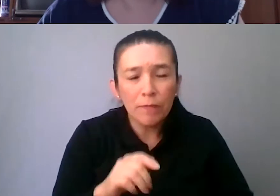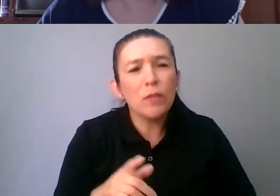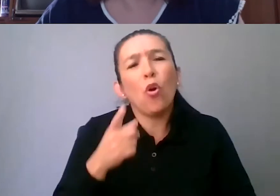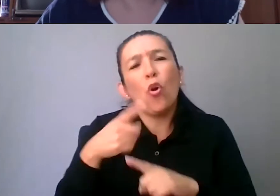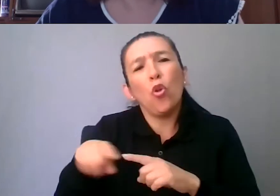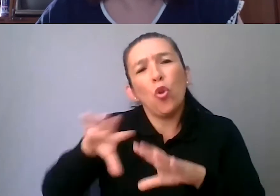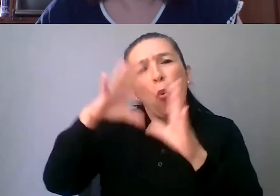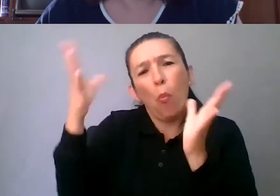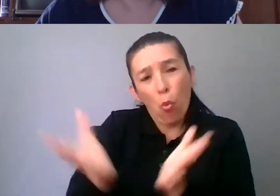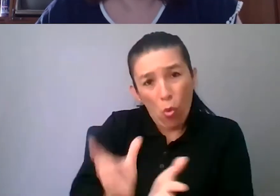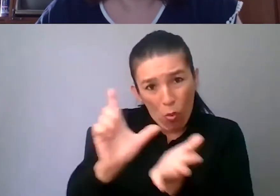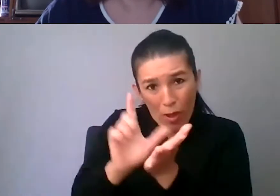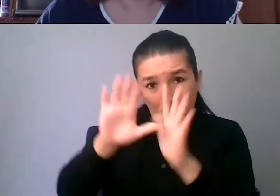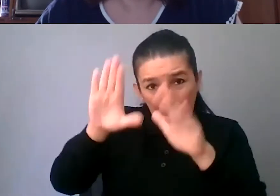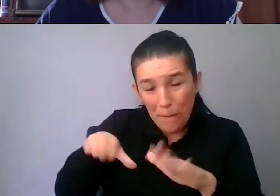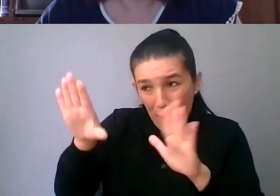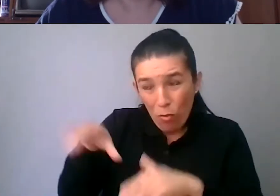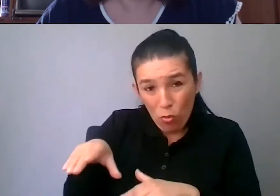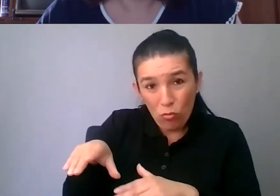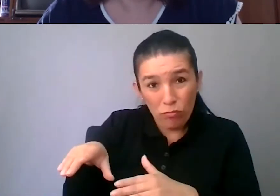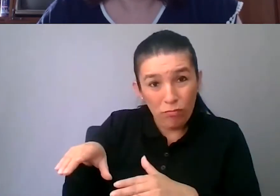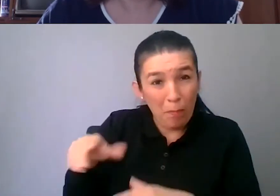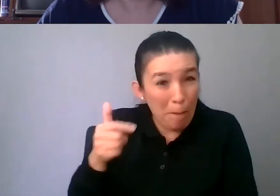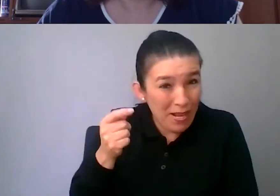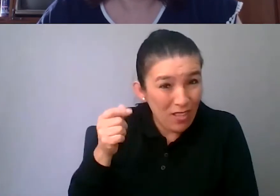del mundo una figura así como esta?